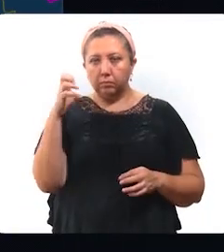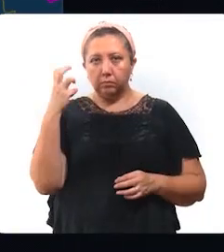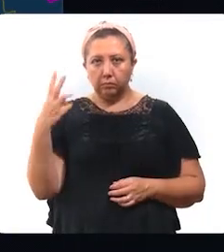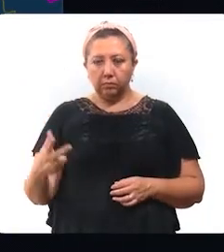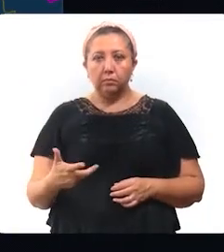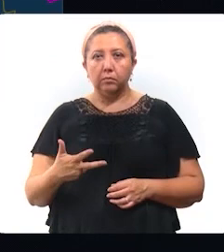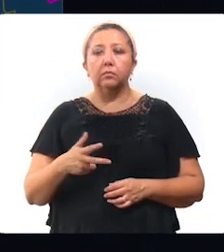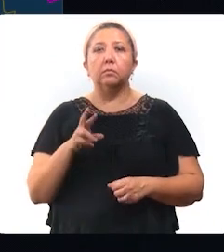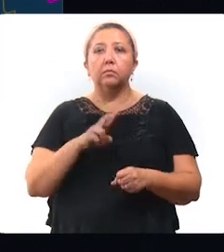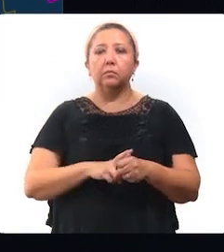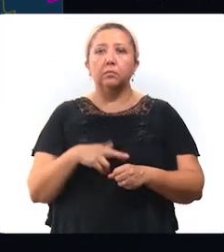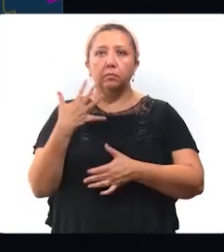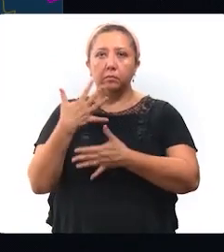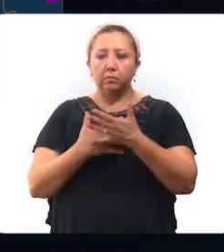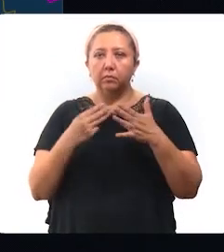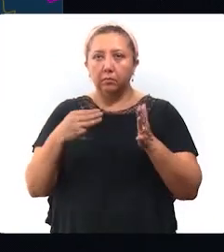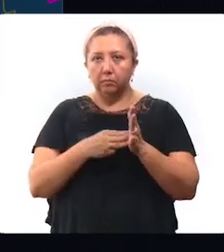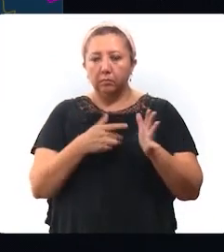10.408 en la zona sur,